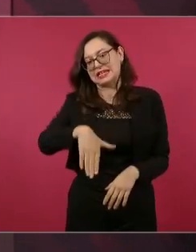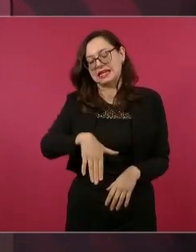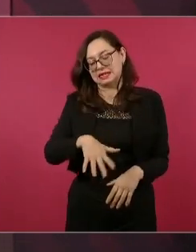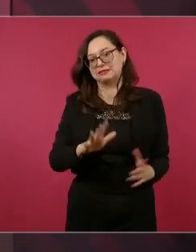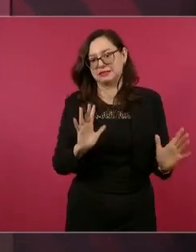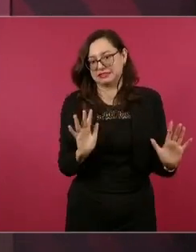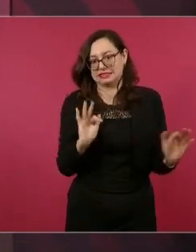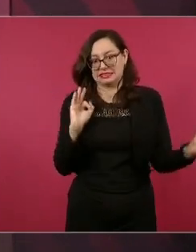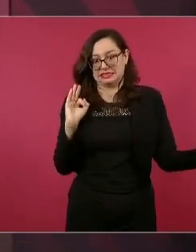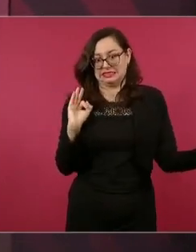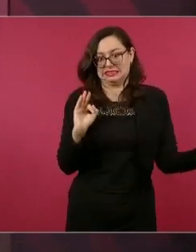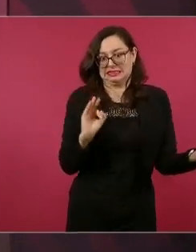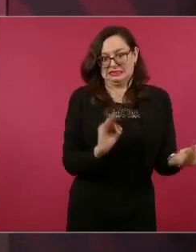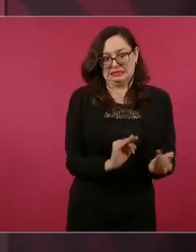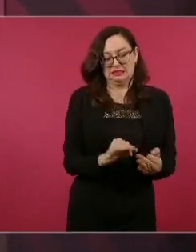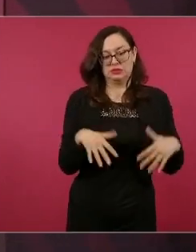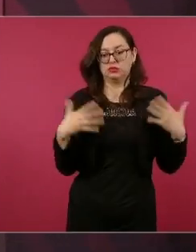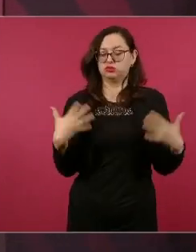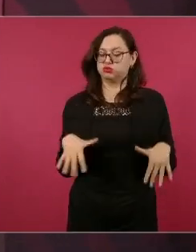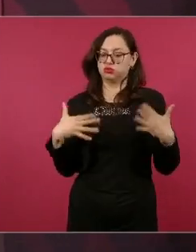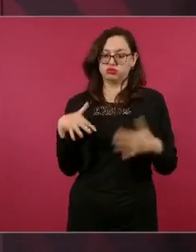se tensan las cosas.